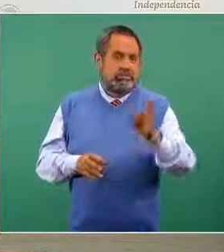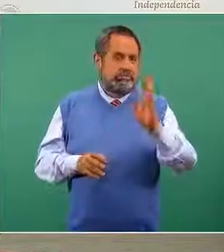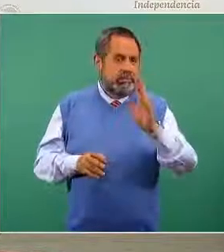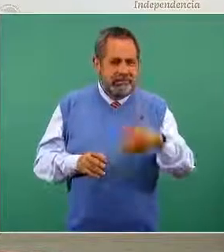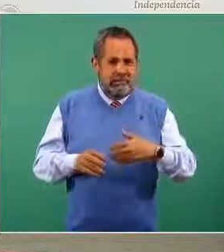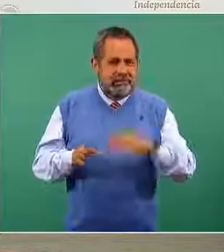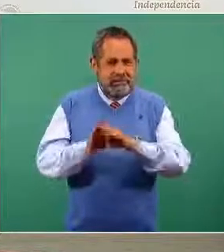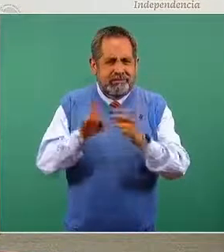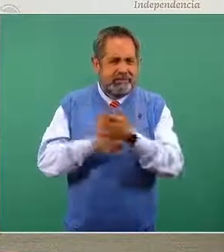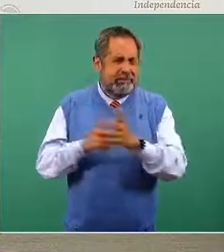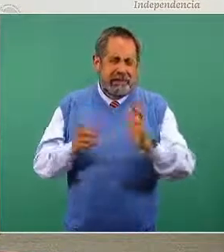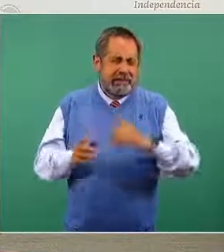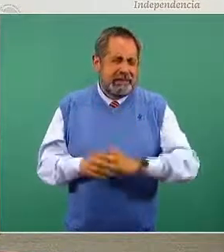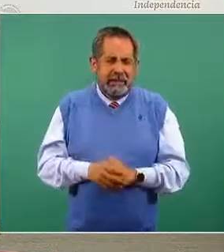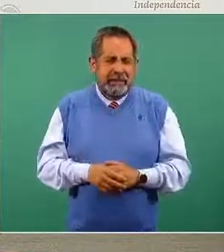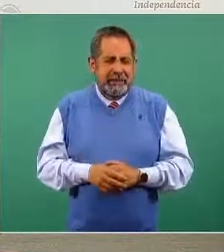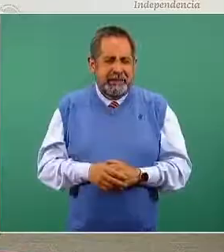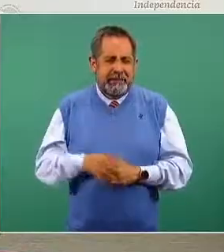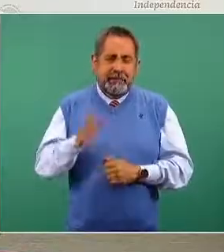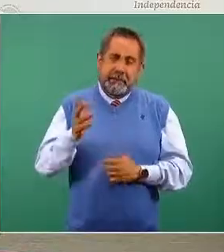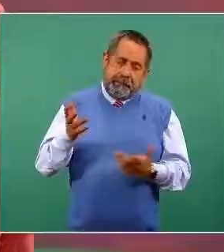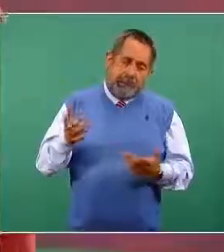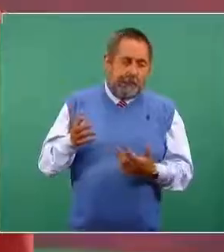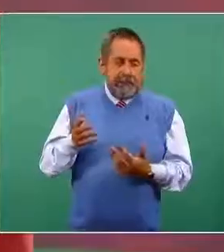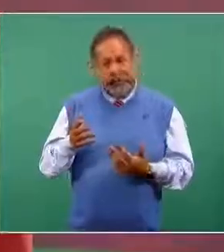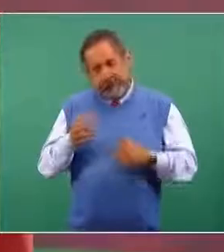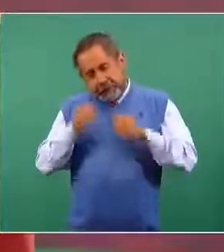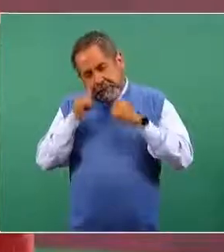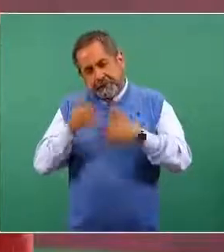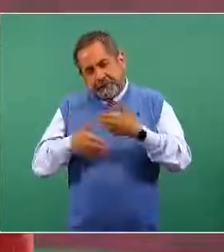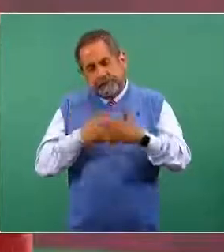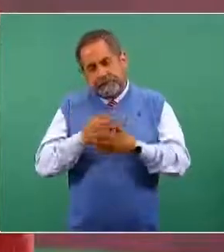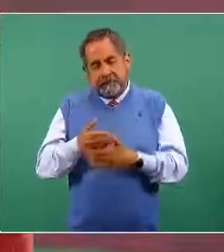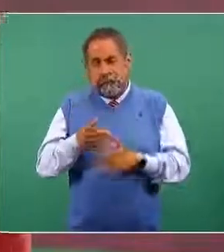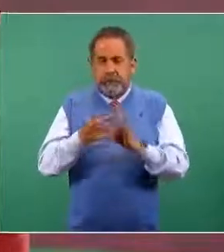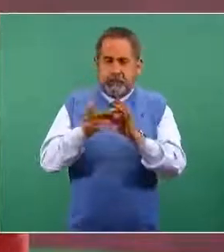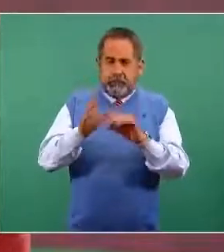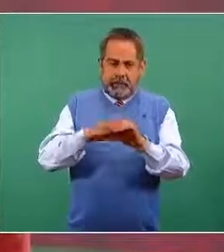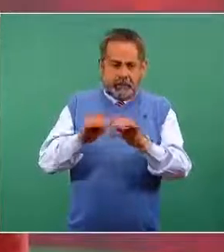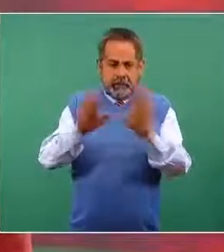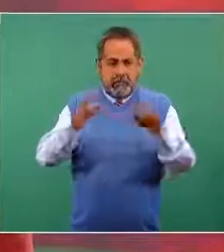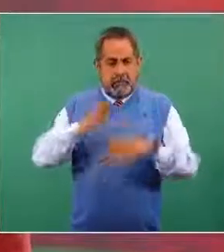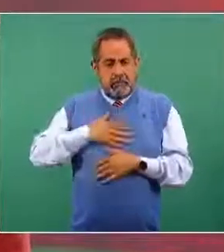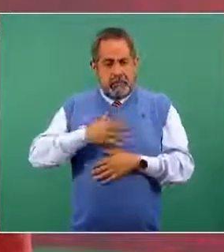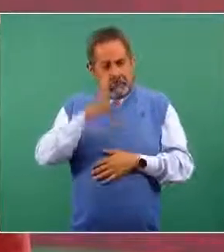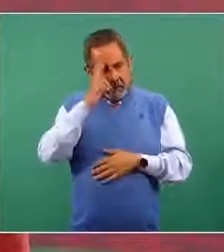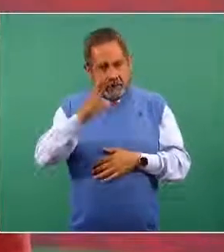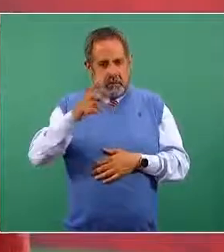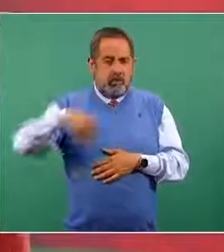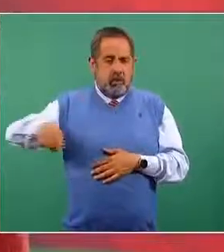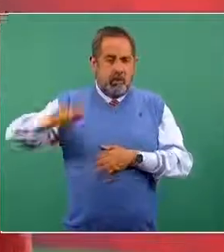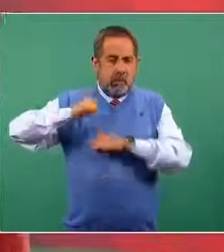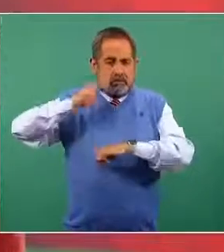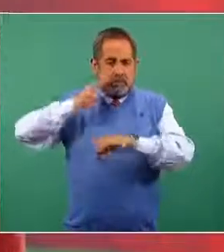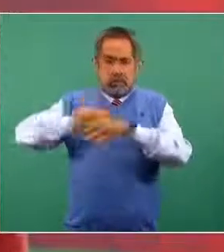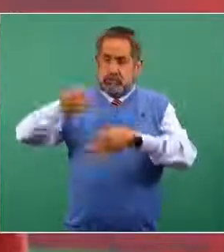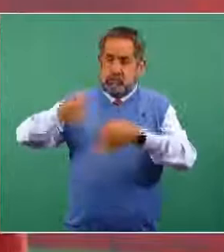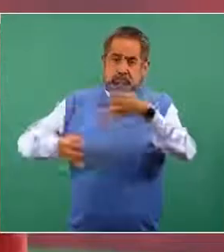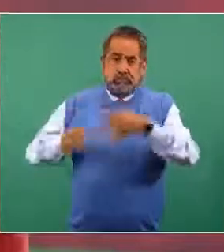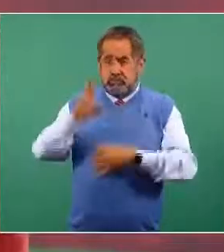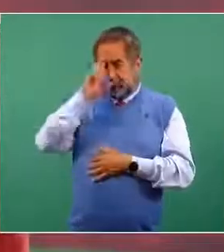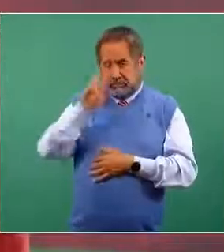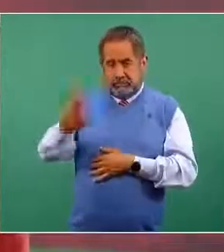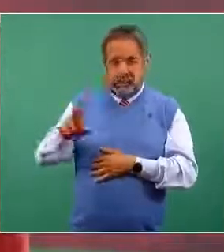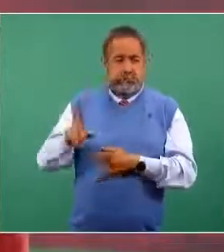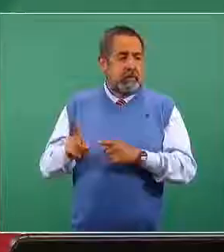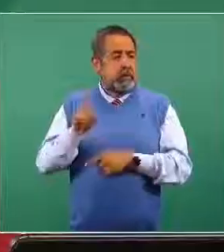es una atención importante. Desde luego dejamos muy en claro nuestro respeto por el Poder Judicial, nuestro respeto por el